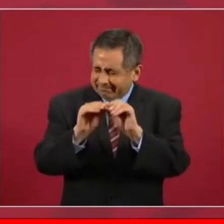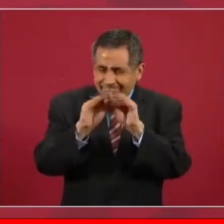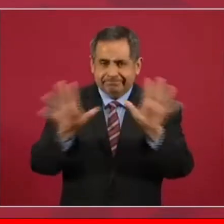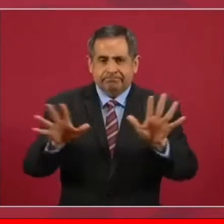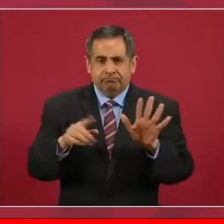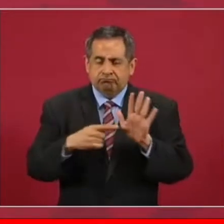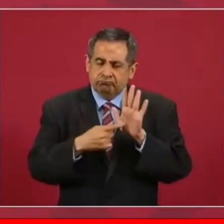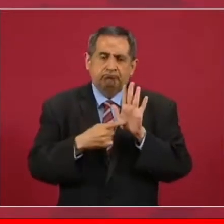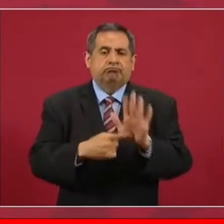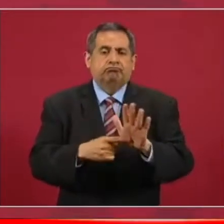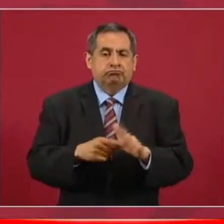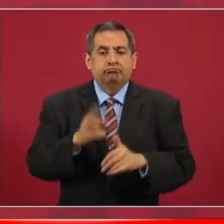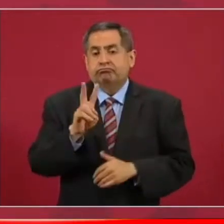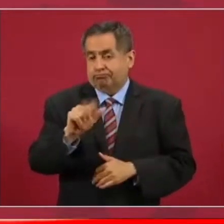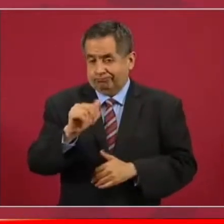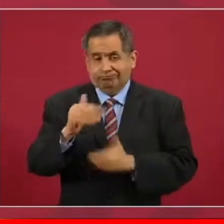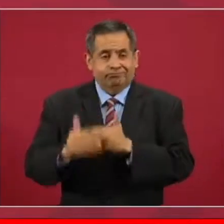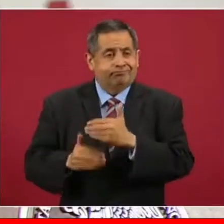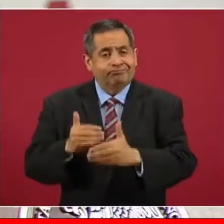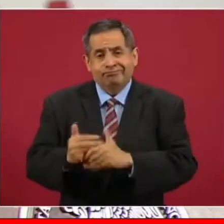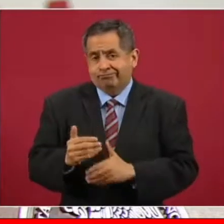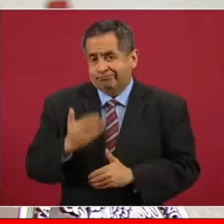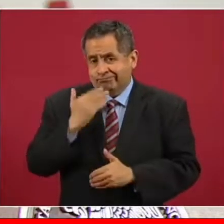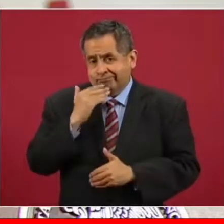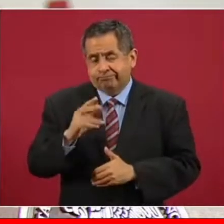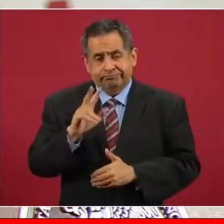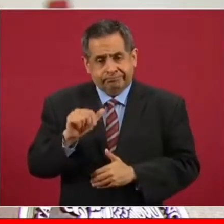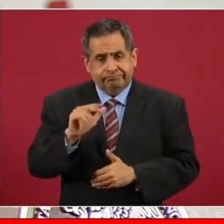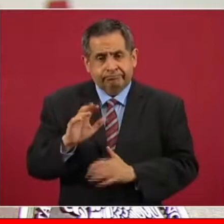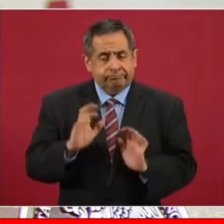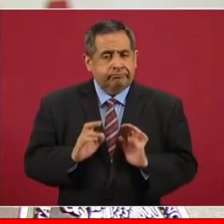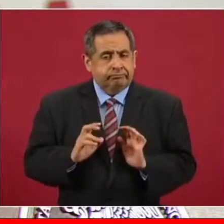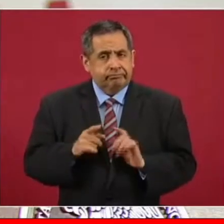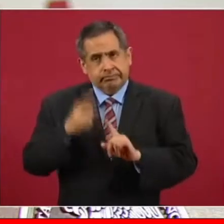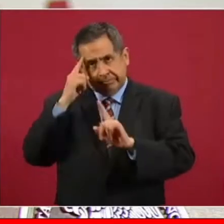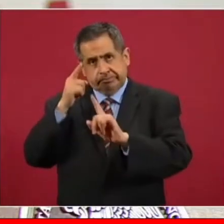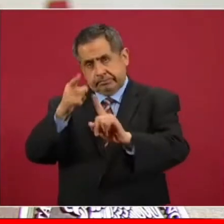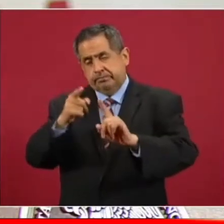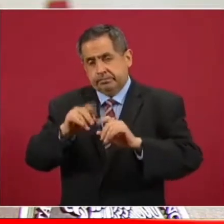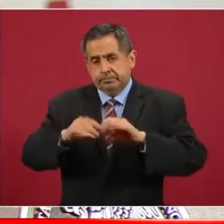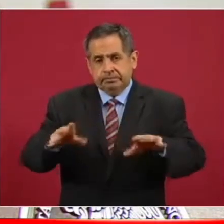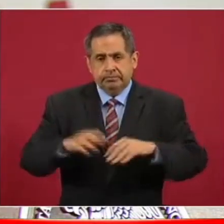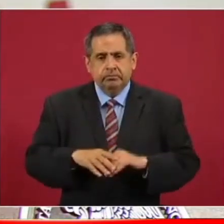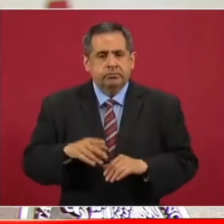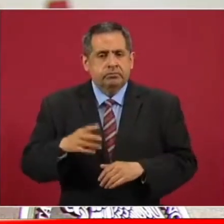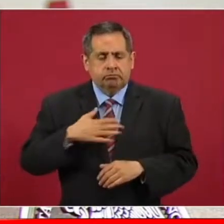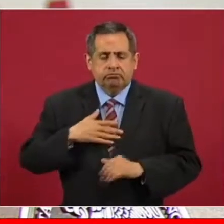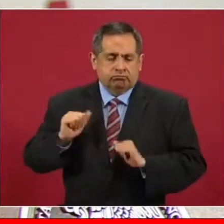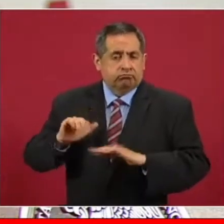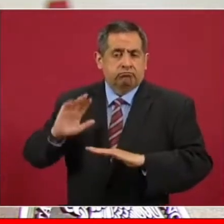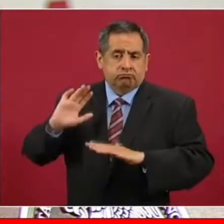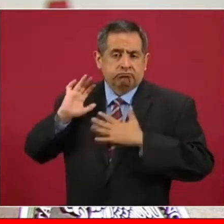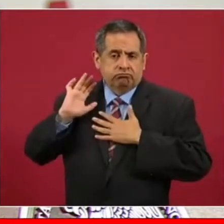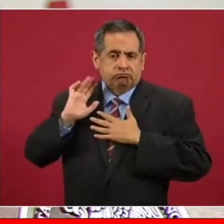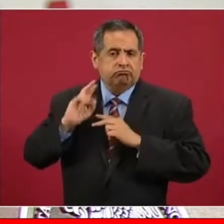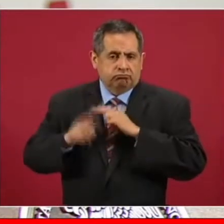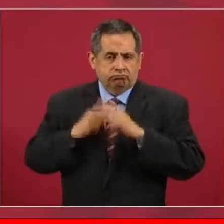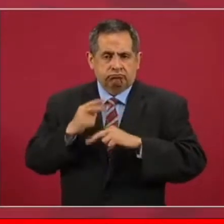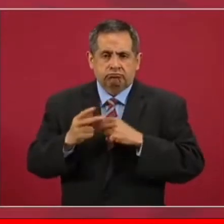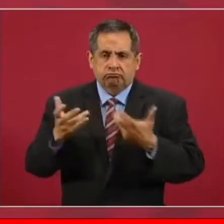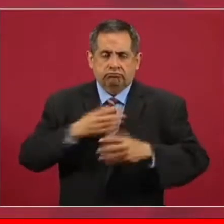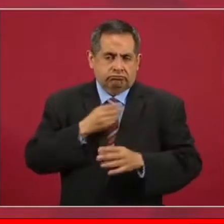y se está avanzando en ese propósito. Es un compromiso que